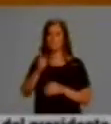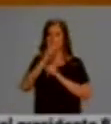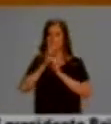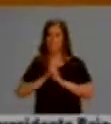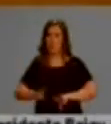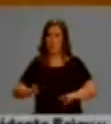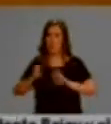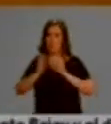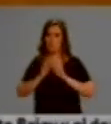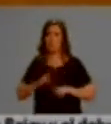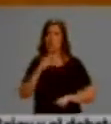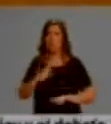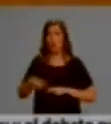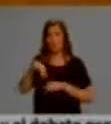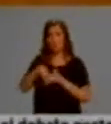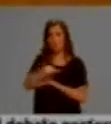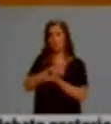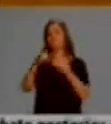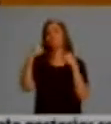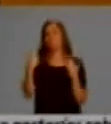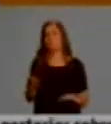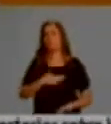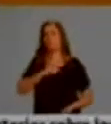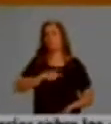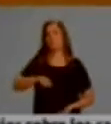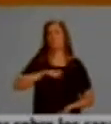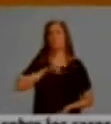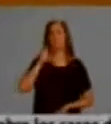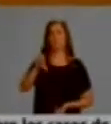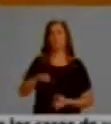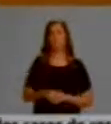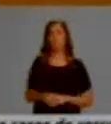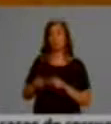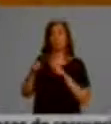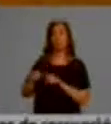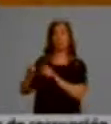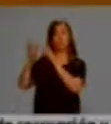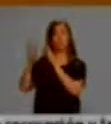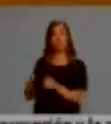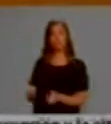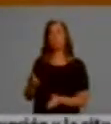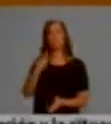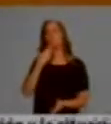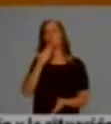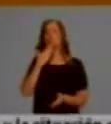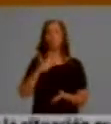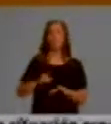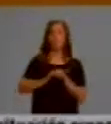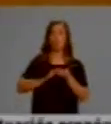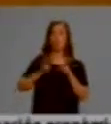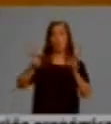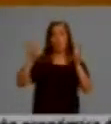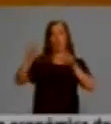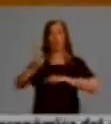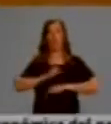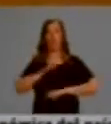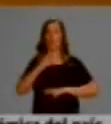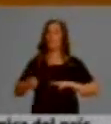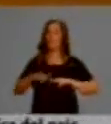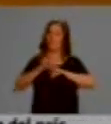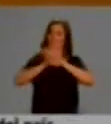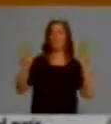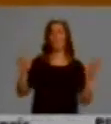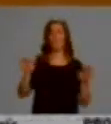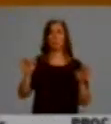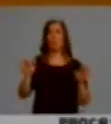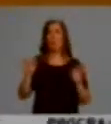agravar la crisis política de nuestro país. Usted, lejos de ser la solución para esta crisis política, se